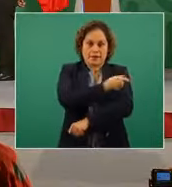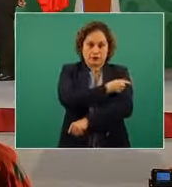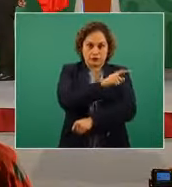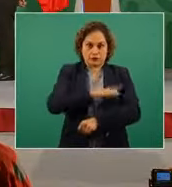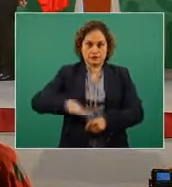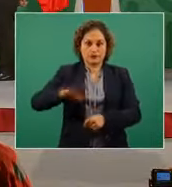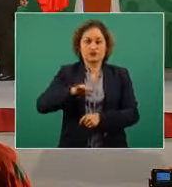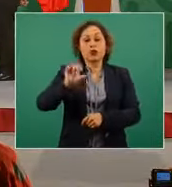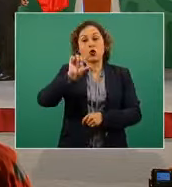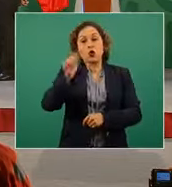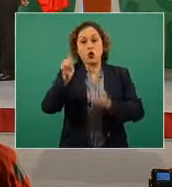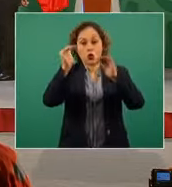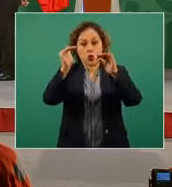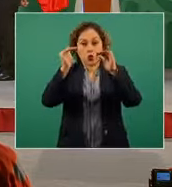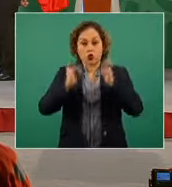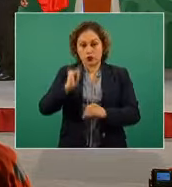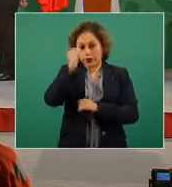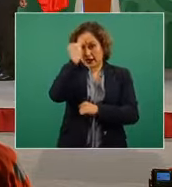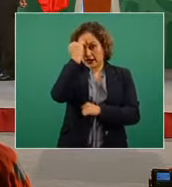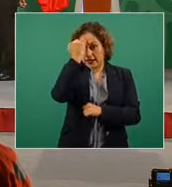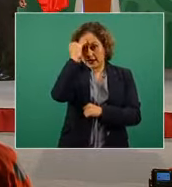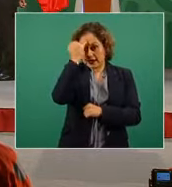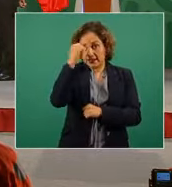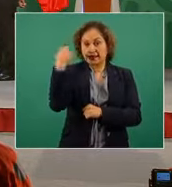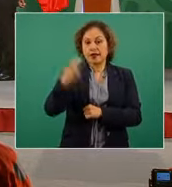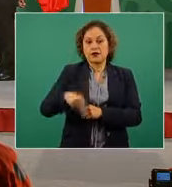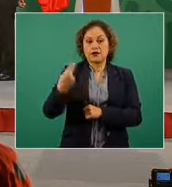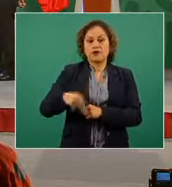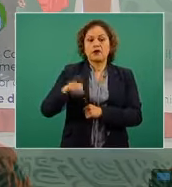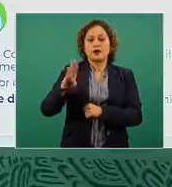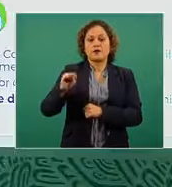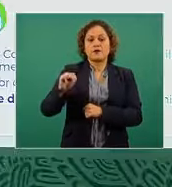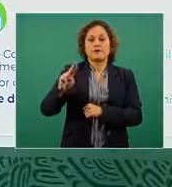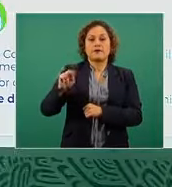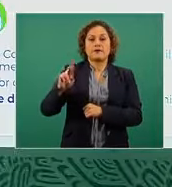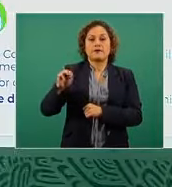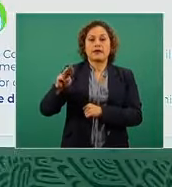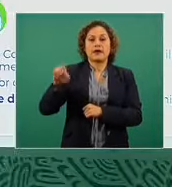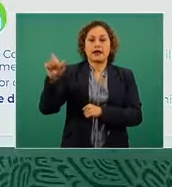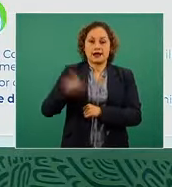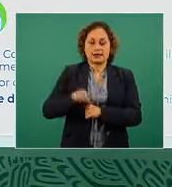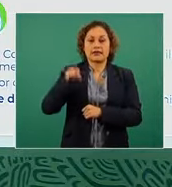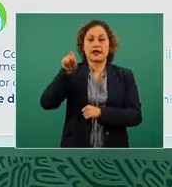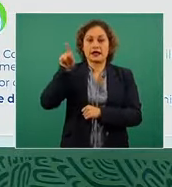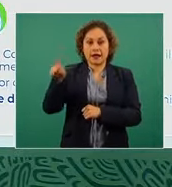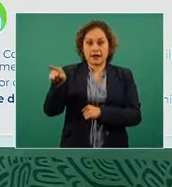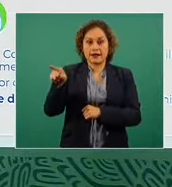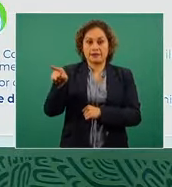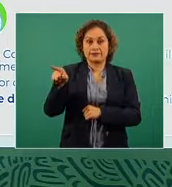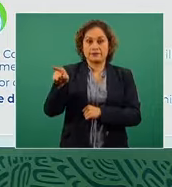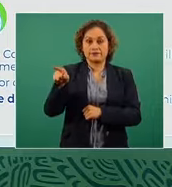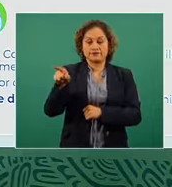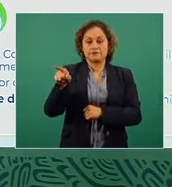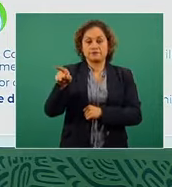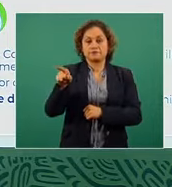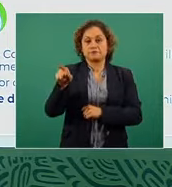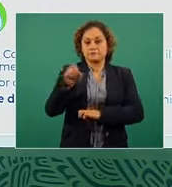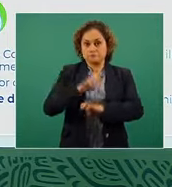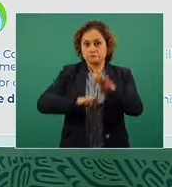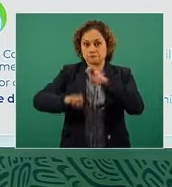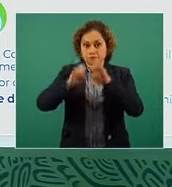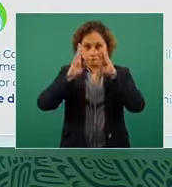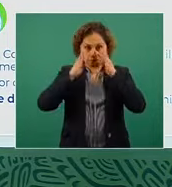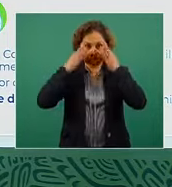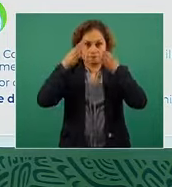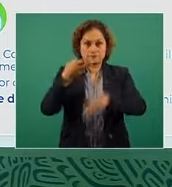India. Birmex, que es la empresa del Estado mexicano responsable de vacunas y que está a cargo del doctor